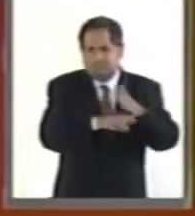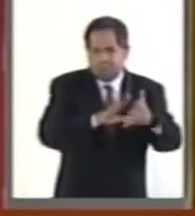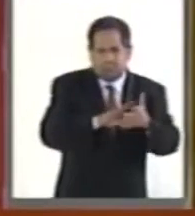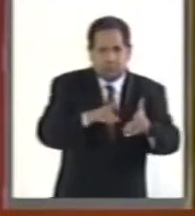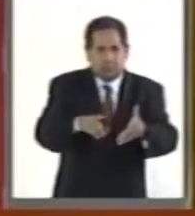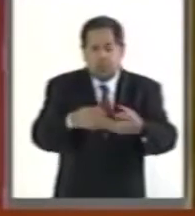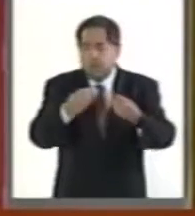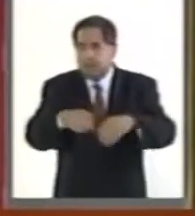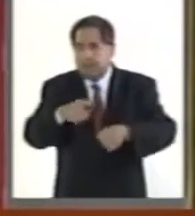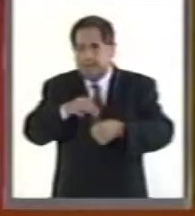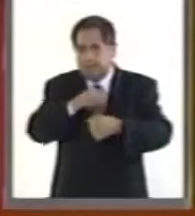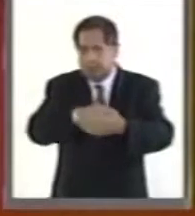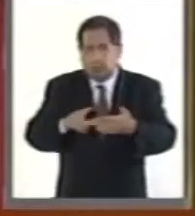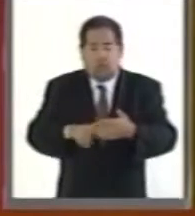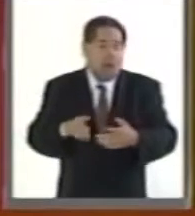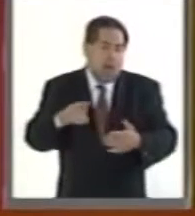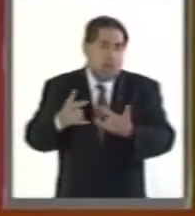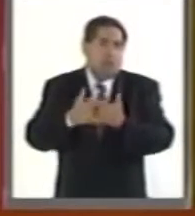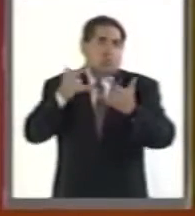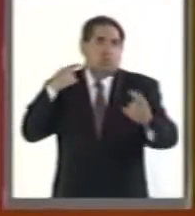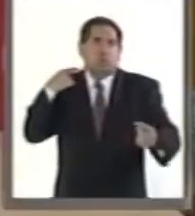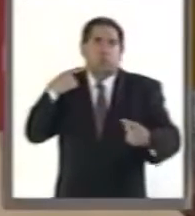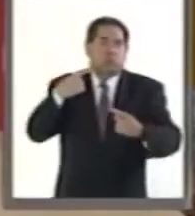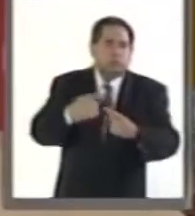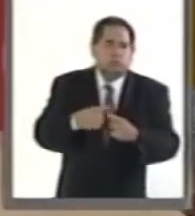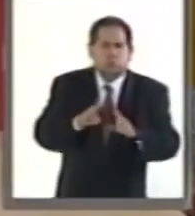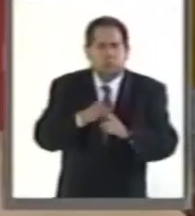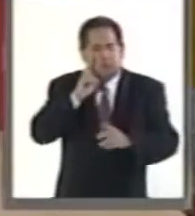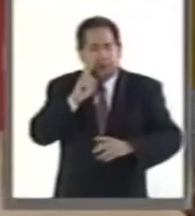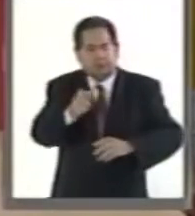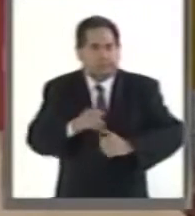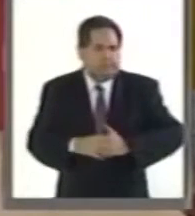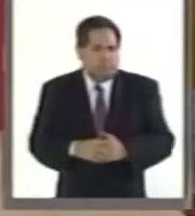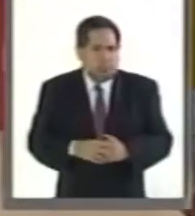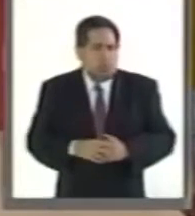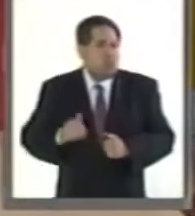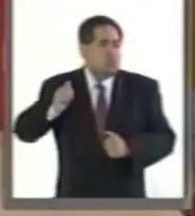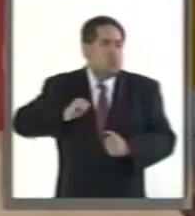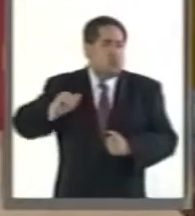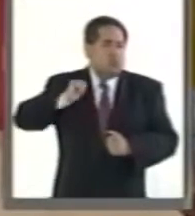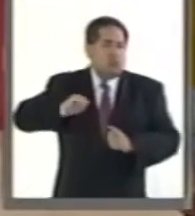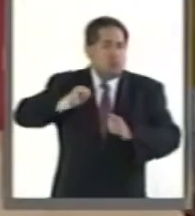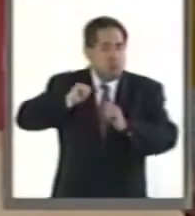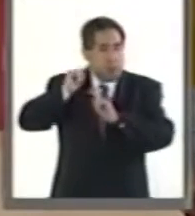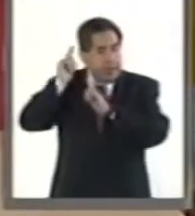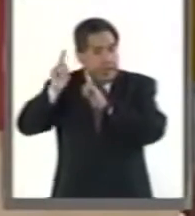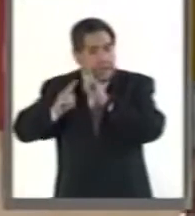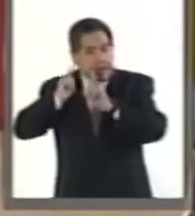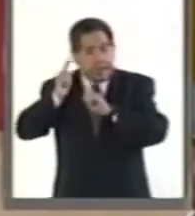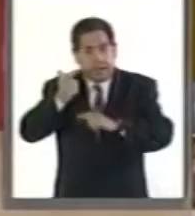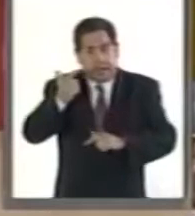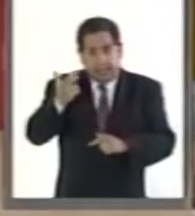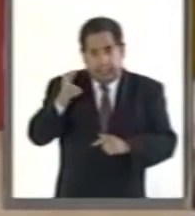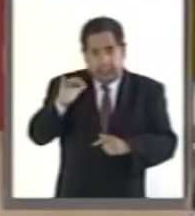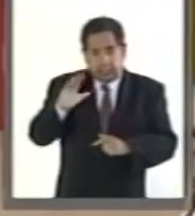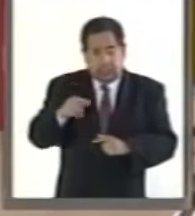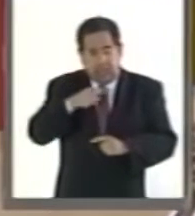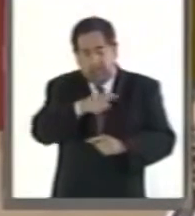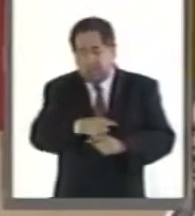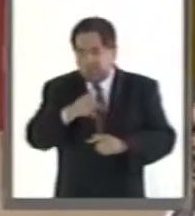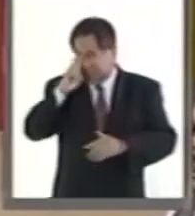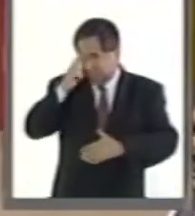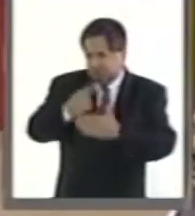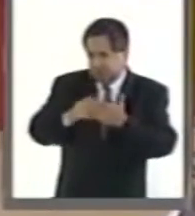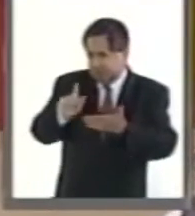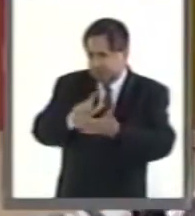una gran trayectoria en la historia de la civilización. Ya en la antigua Grecia, quienes incurrían en la violación de las